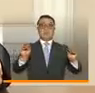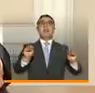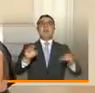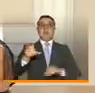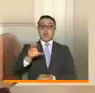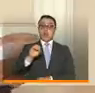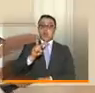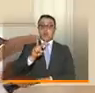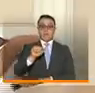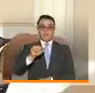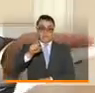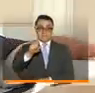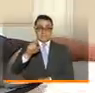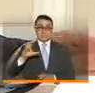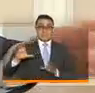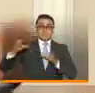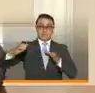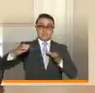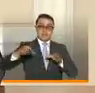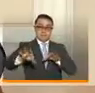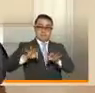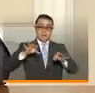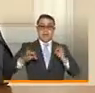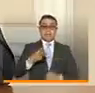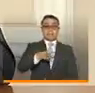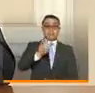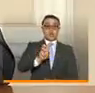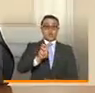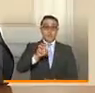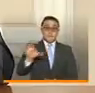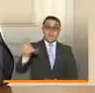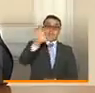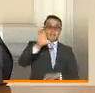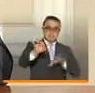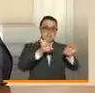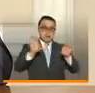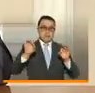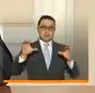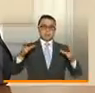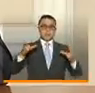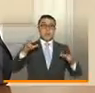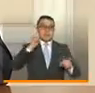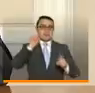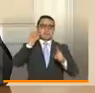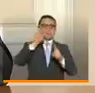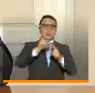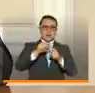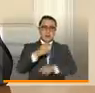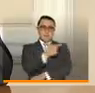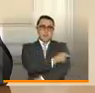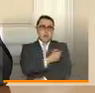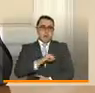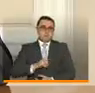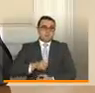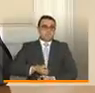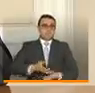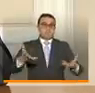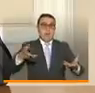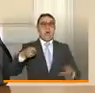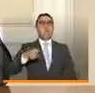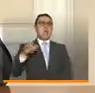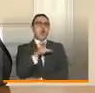estuvieron presentes, fueron seleccionados por COVAX para la distribución inicial de esta